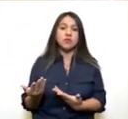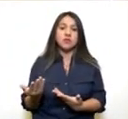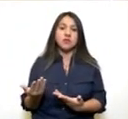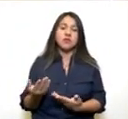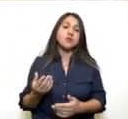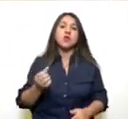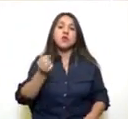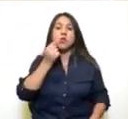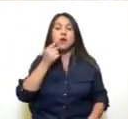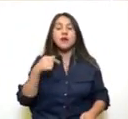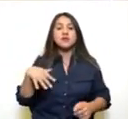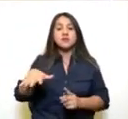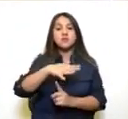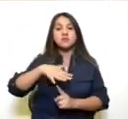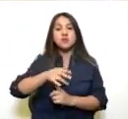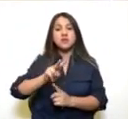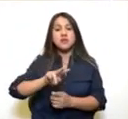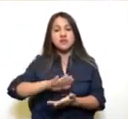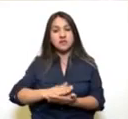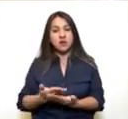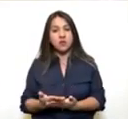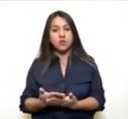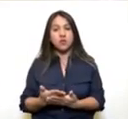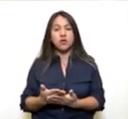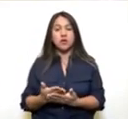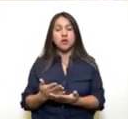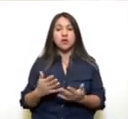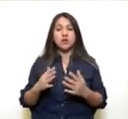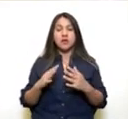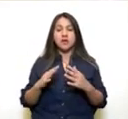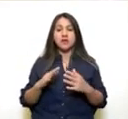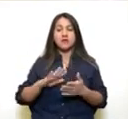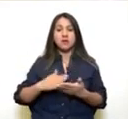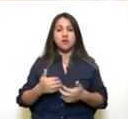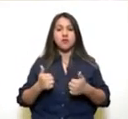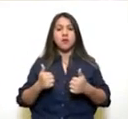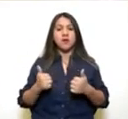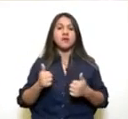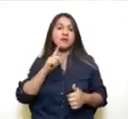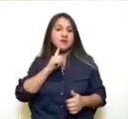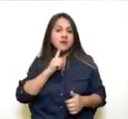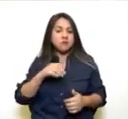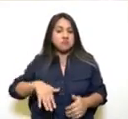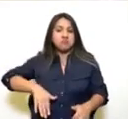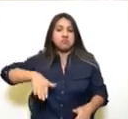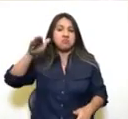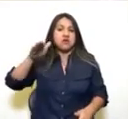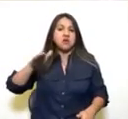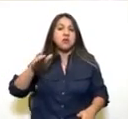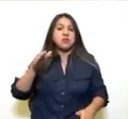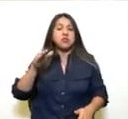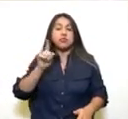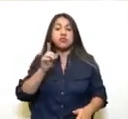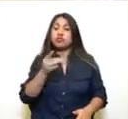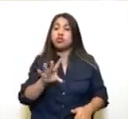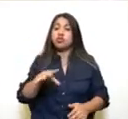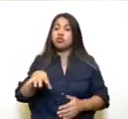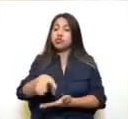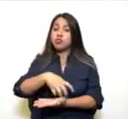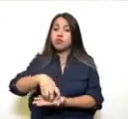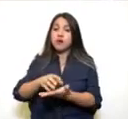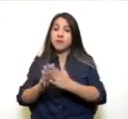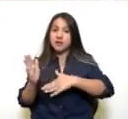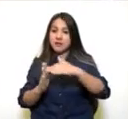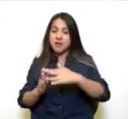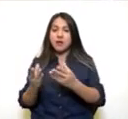cuáles condiciones de salud integral han tenido y estoy segura que no solo en la pintana sino en